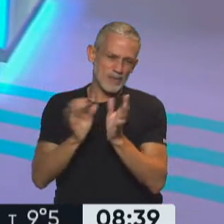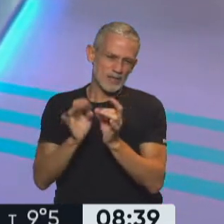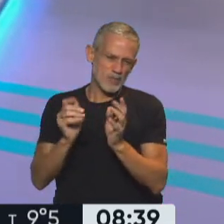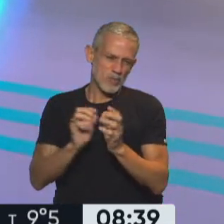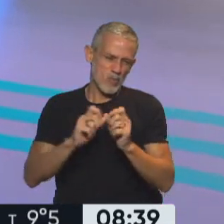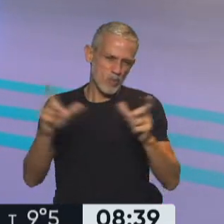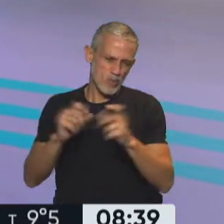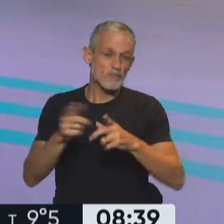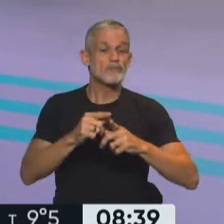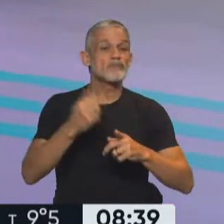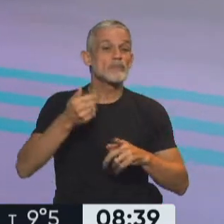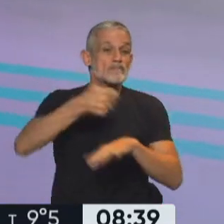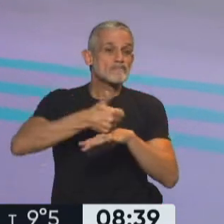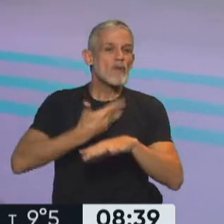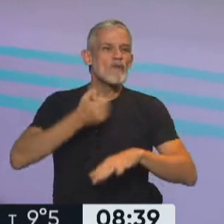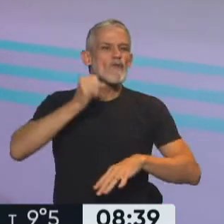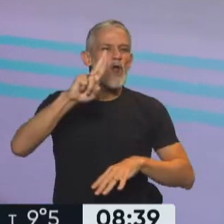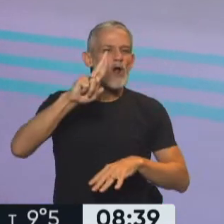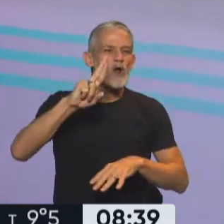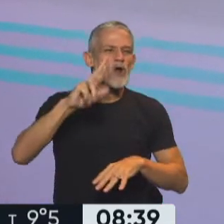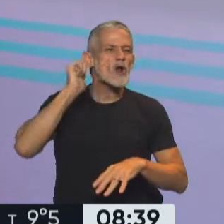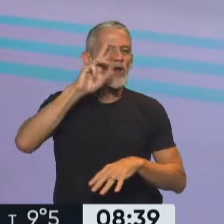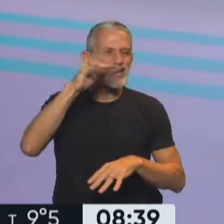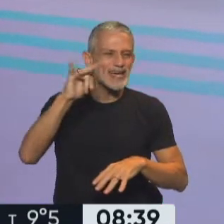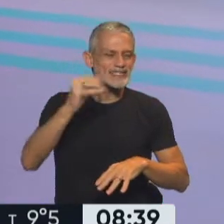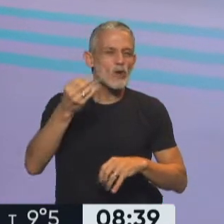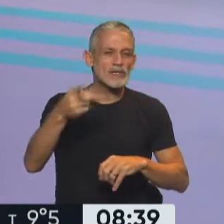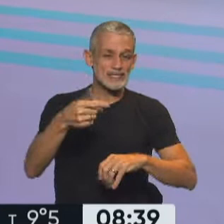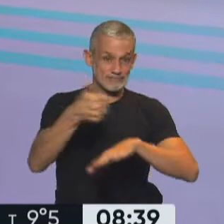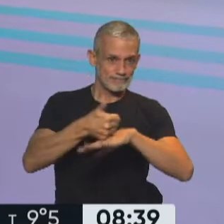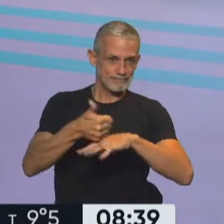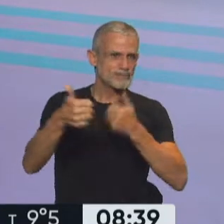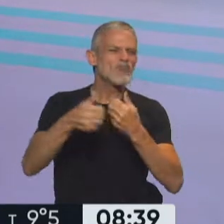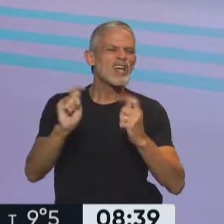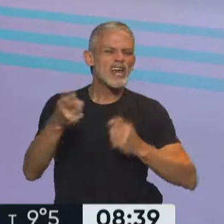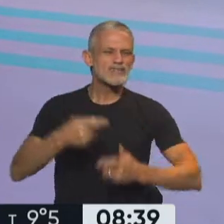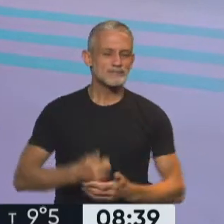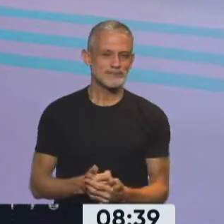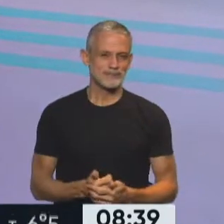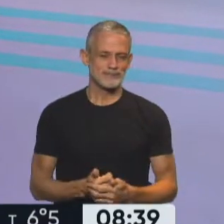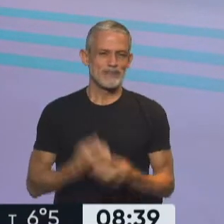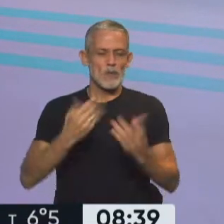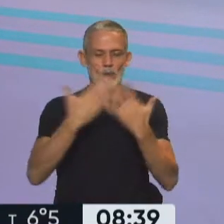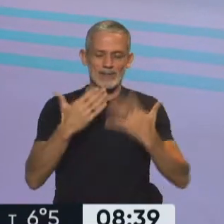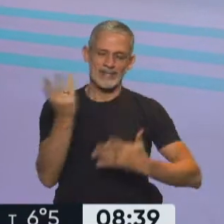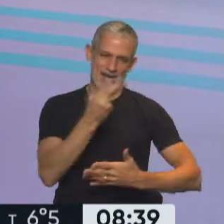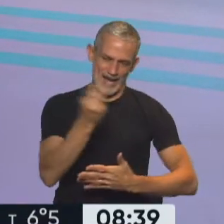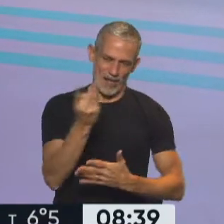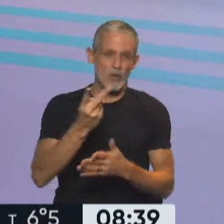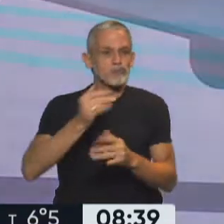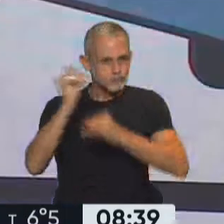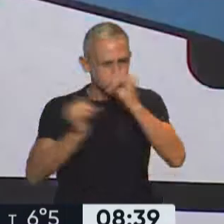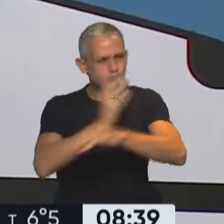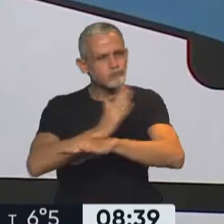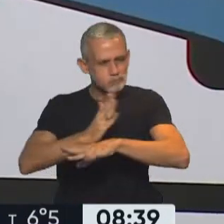a la calle. Con Florencia Rodríguez. Hola Flor, buen día. ¿Con quién estás? Buen día Silvia, buen día Vero, sí, como explicaba muy